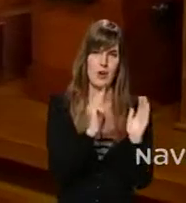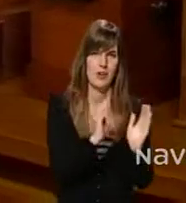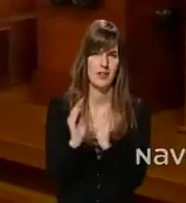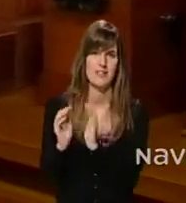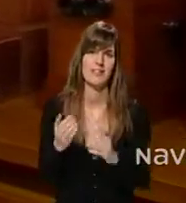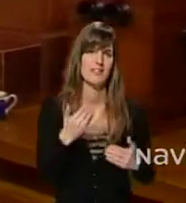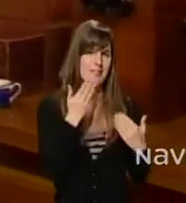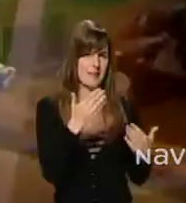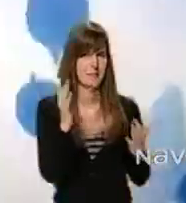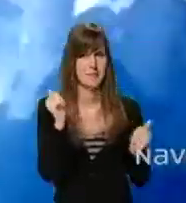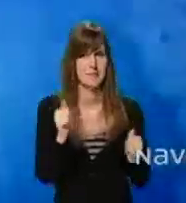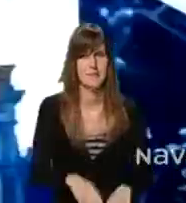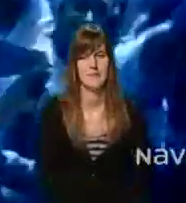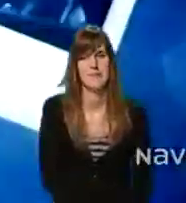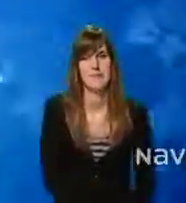Muchas Gracias.